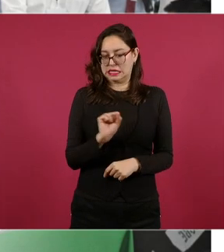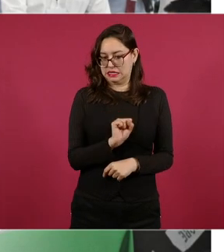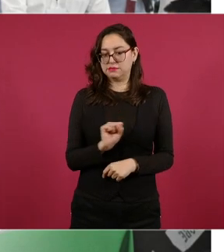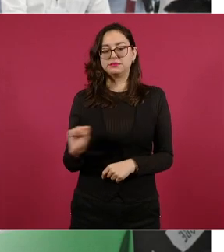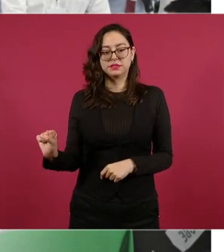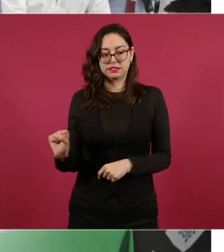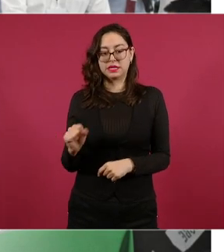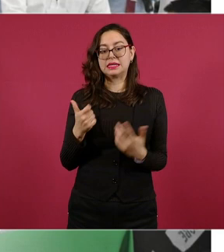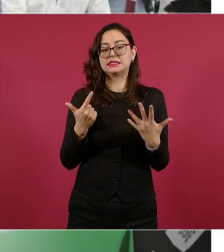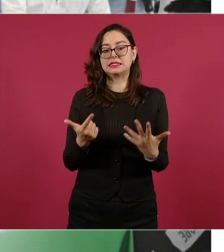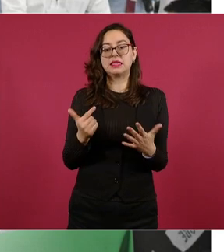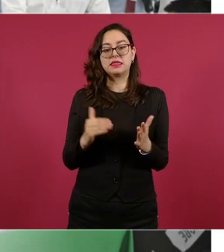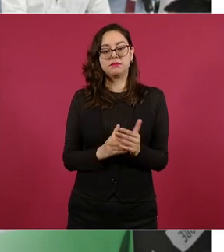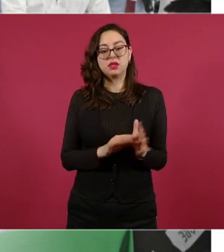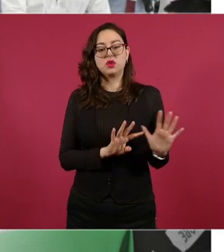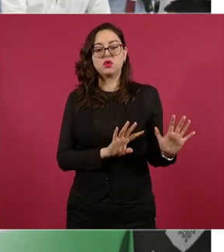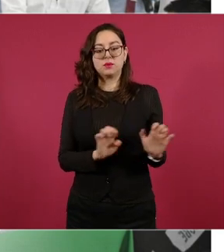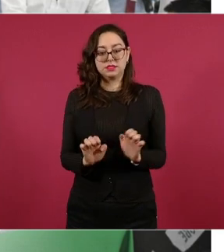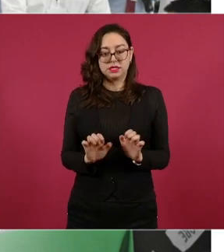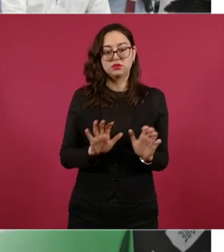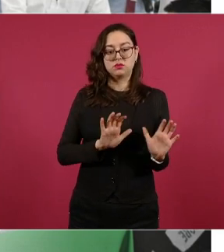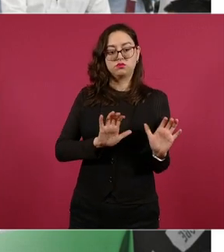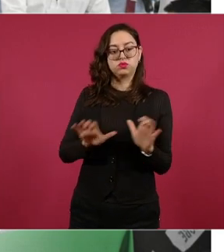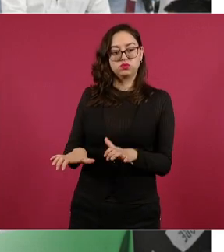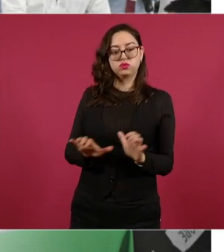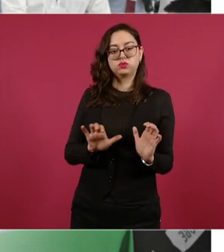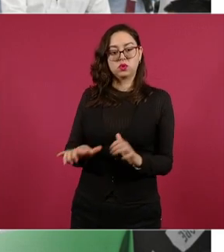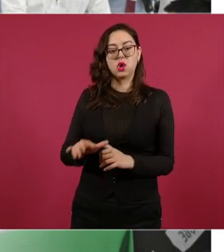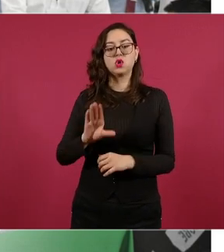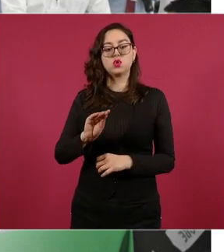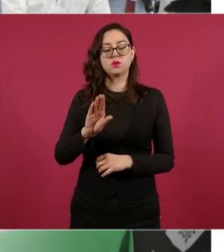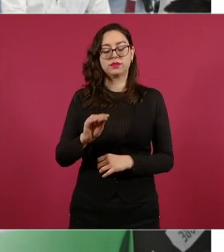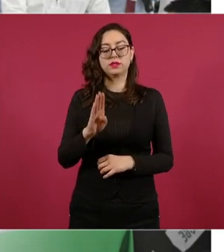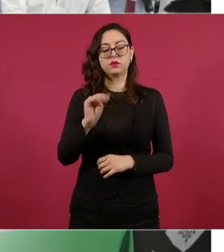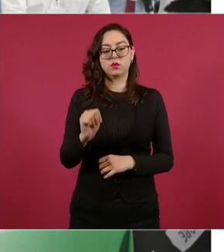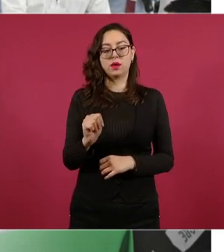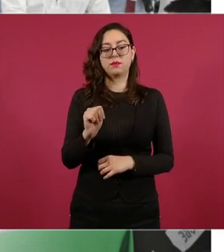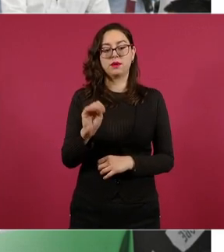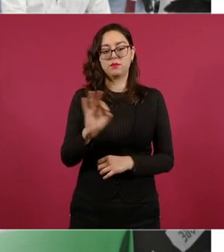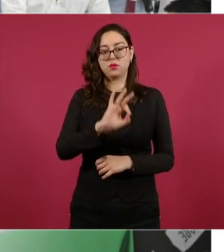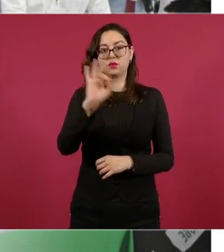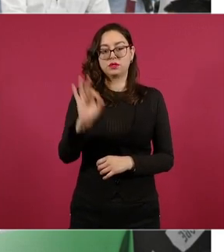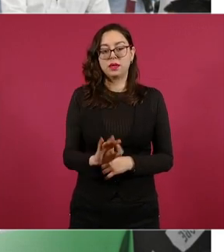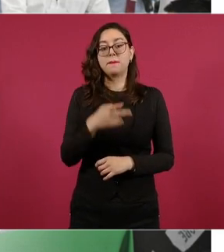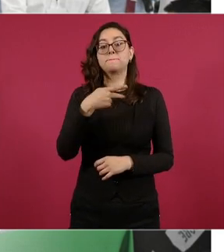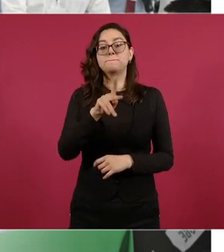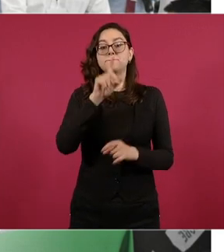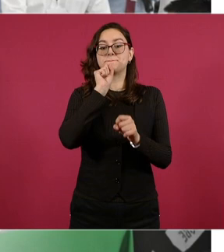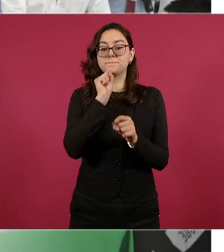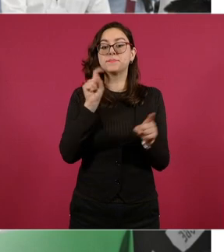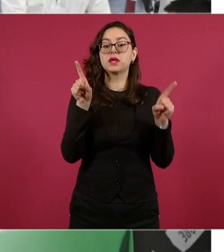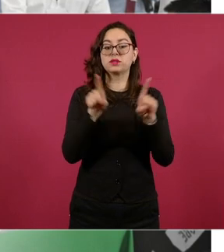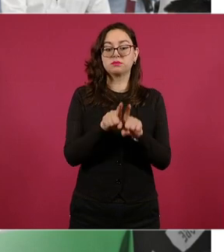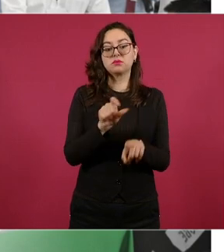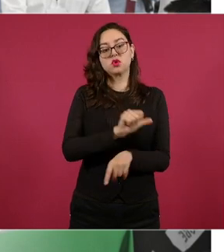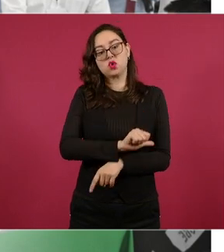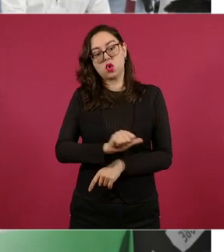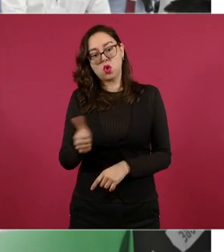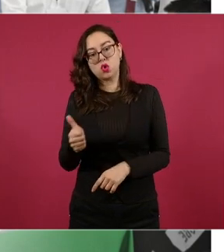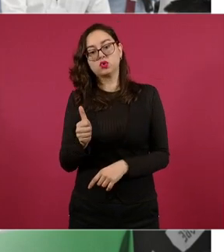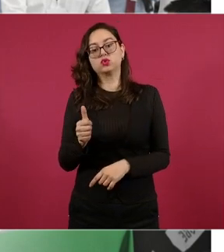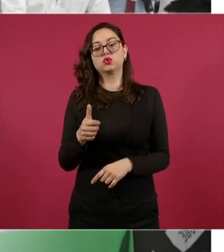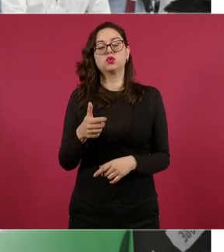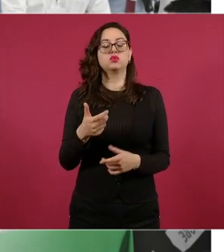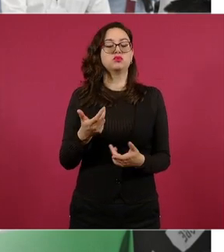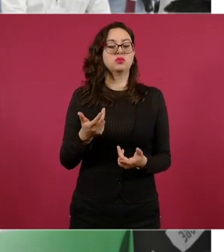contratación de siete mil 900, el 99 por ciento de los que se formaron, pero también muchos que se formaron en el Seguro Social, en